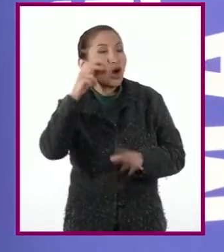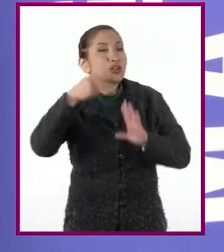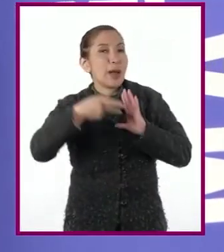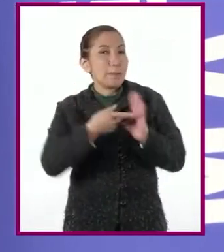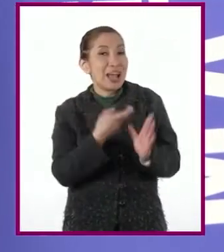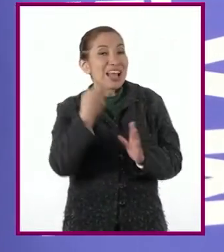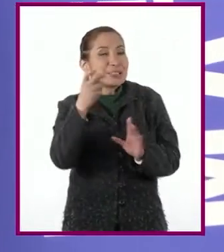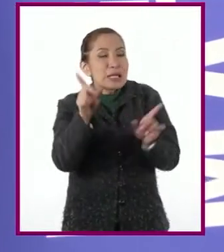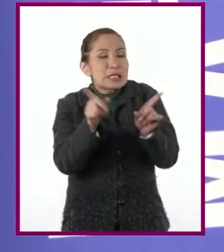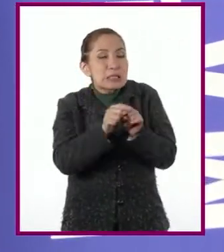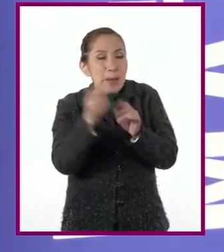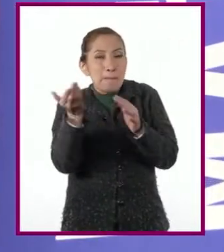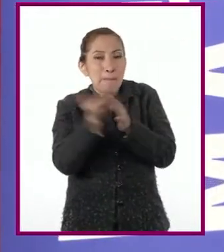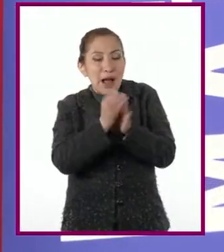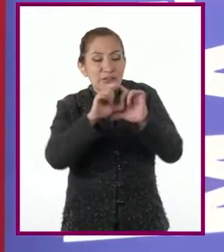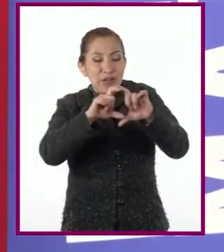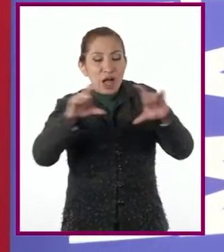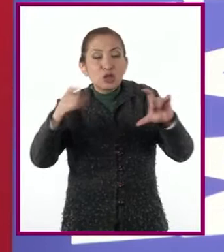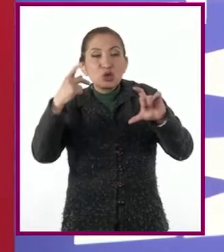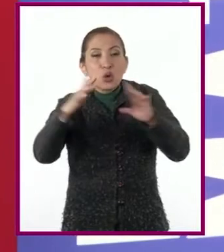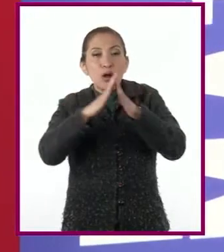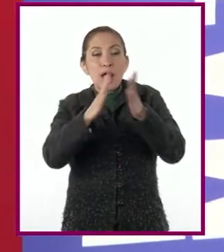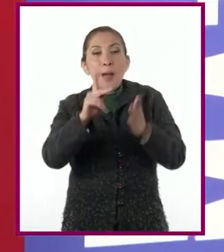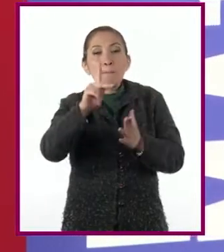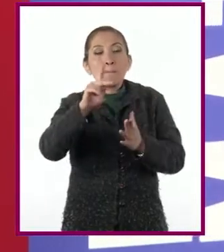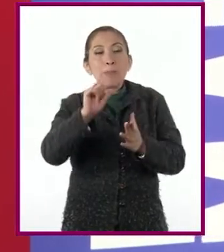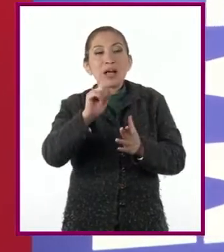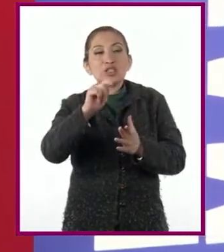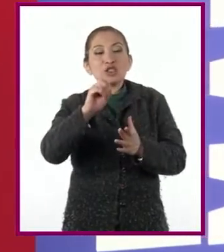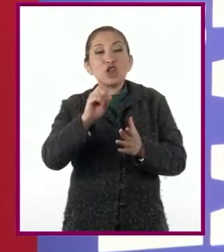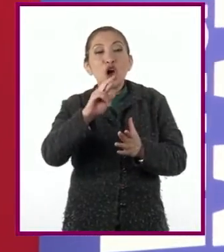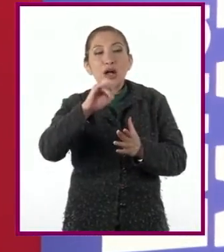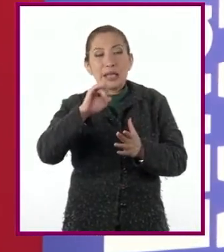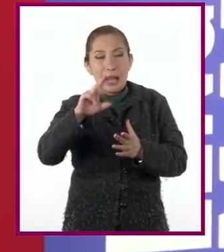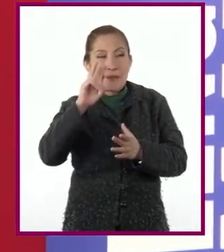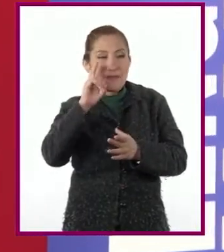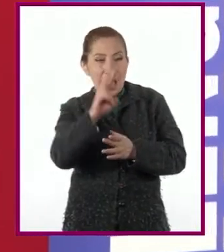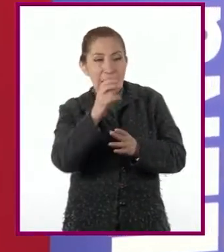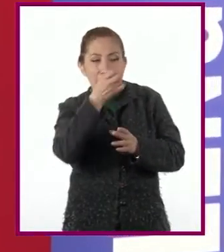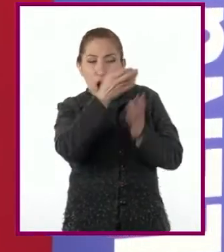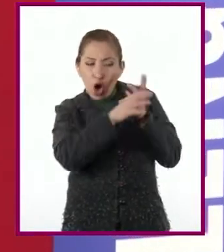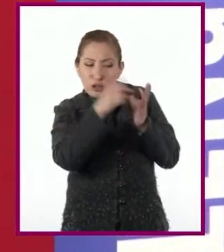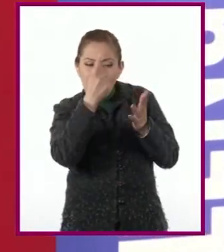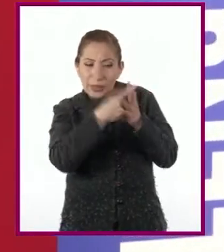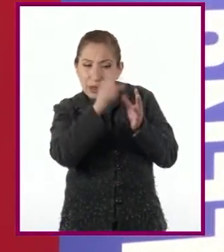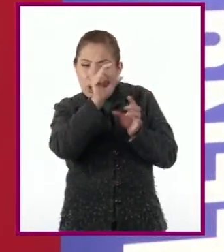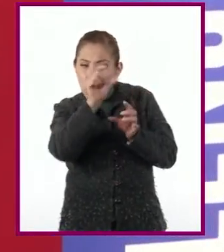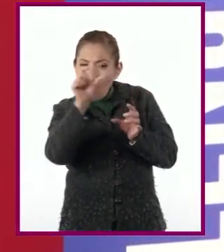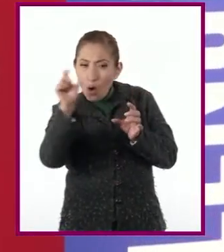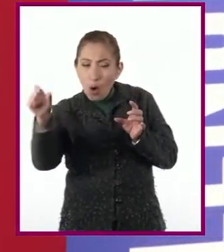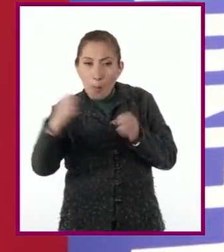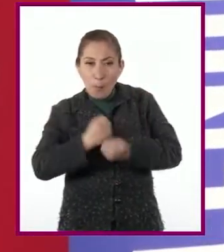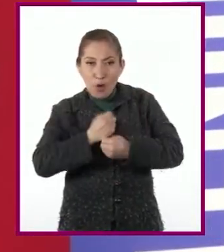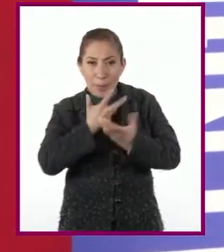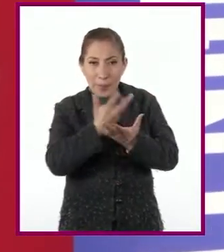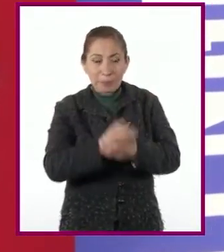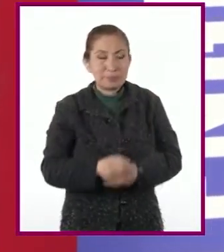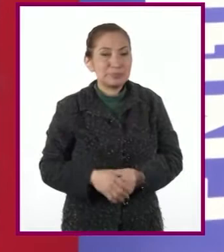nuevo este pequeño fragmento de su obra Pastoril. Observen de los elementos que nos habla en su